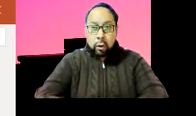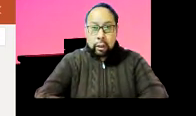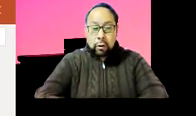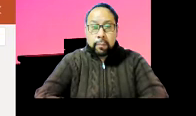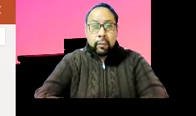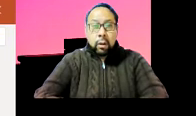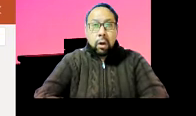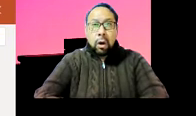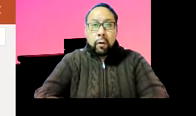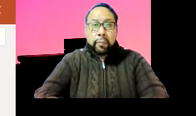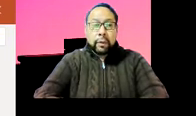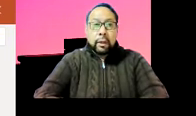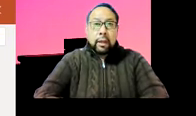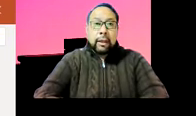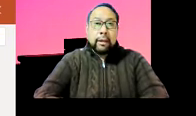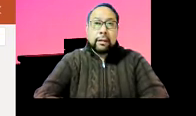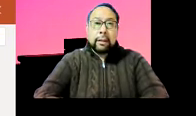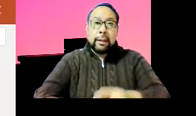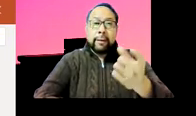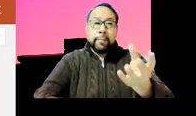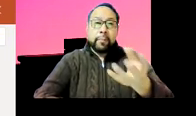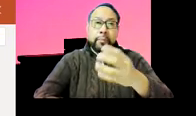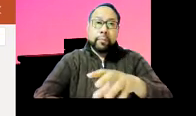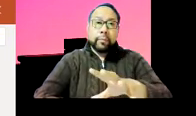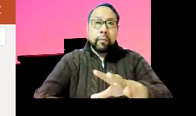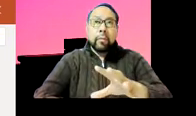entorno ecológico, o